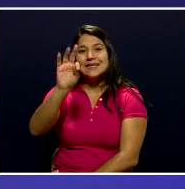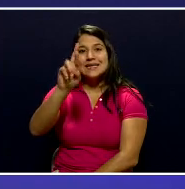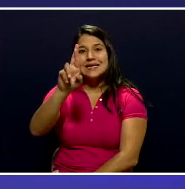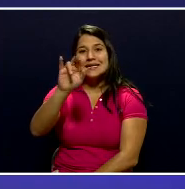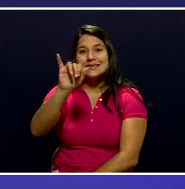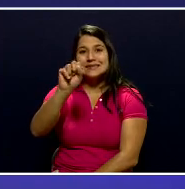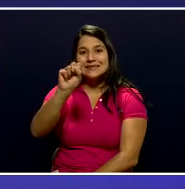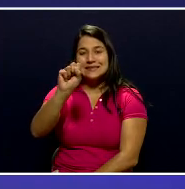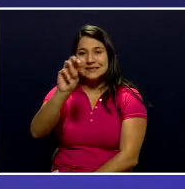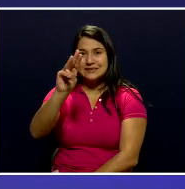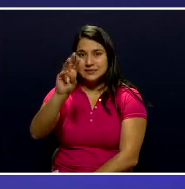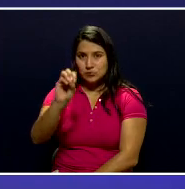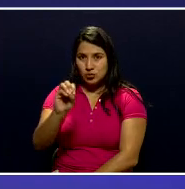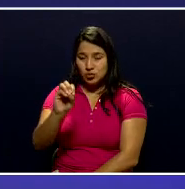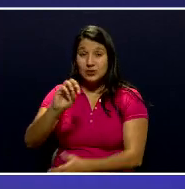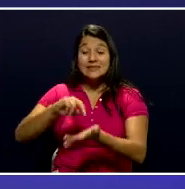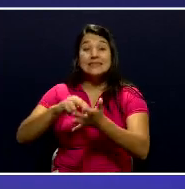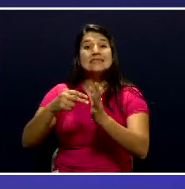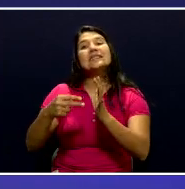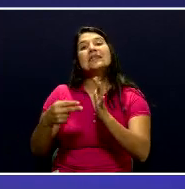alrededor del automóvil,